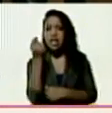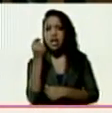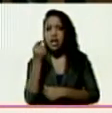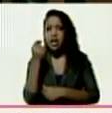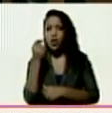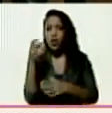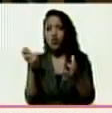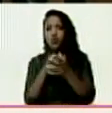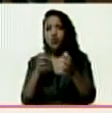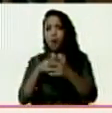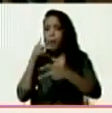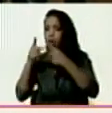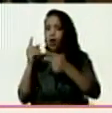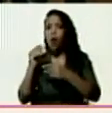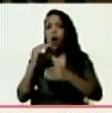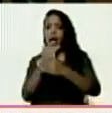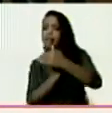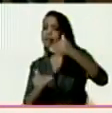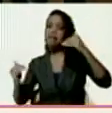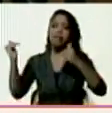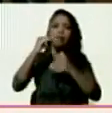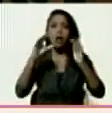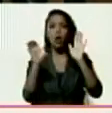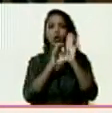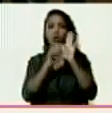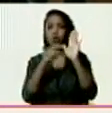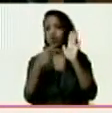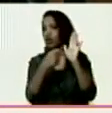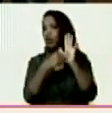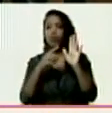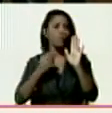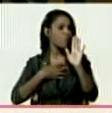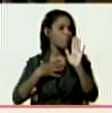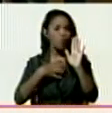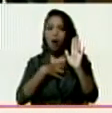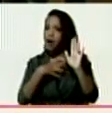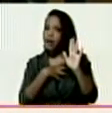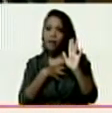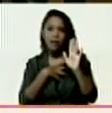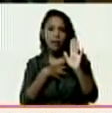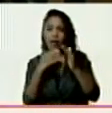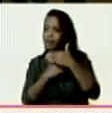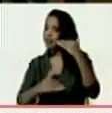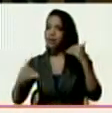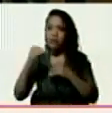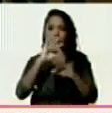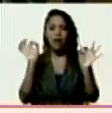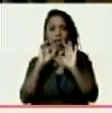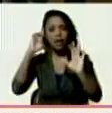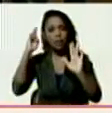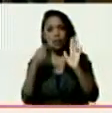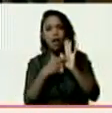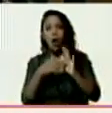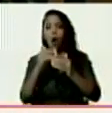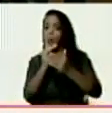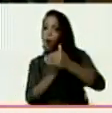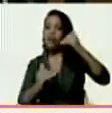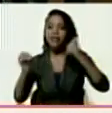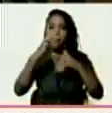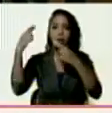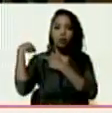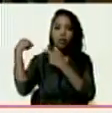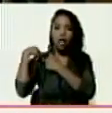por encima de la Constitución. Ningún partido político puede estar por encima de nuestra responsabilidad